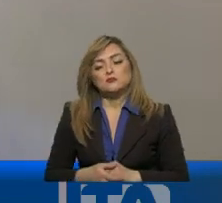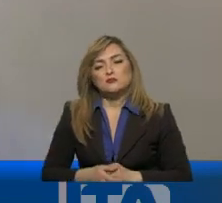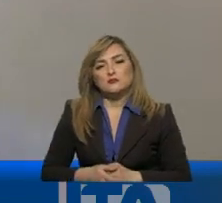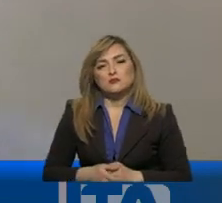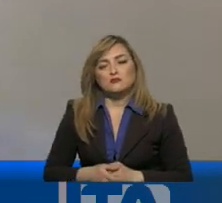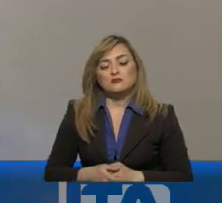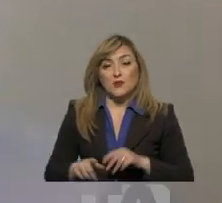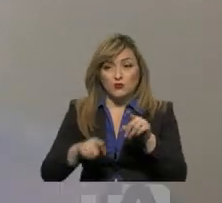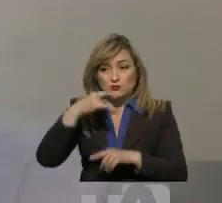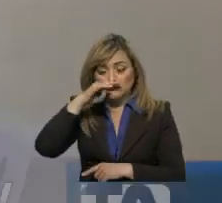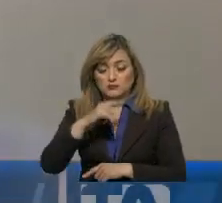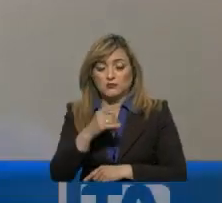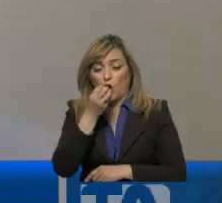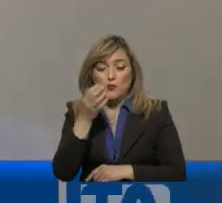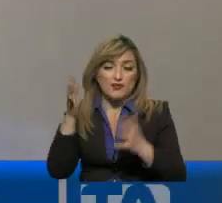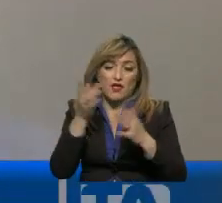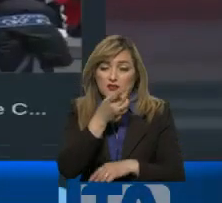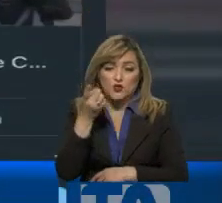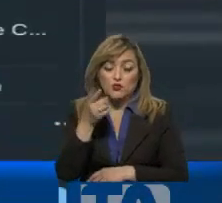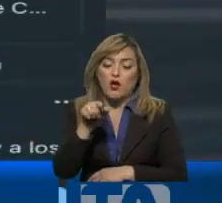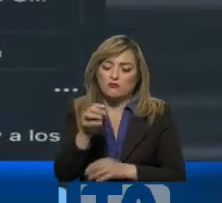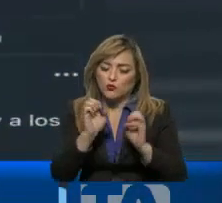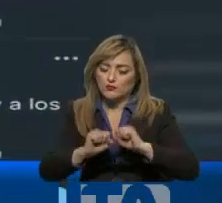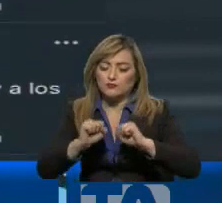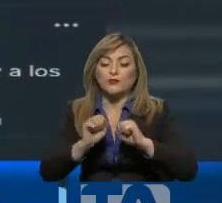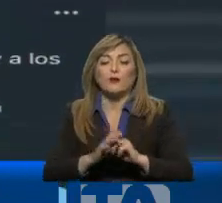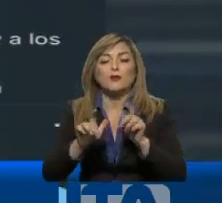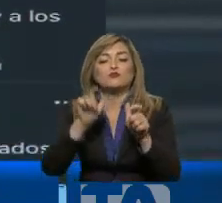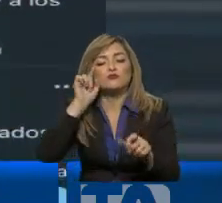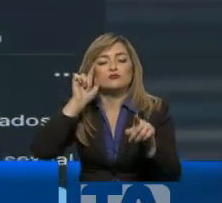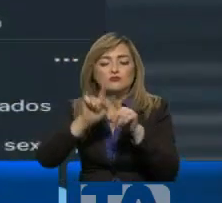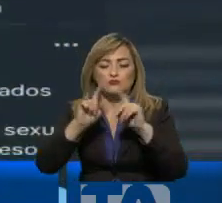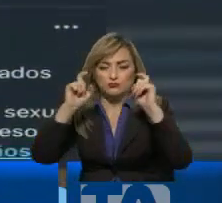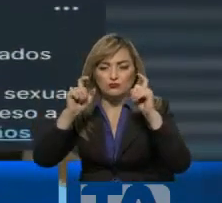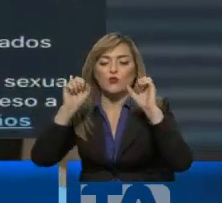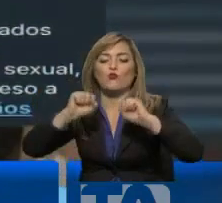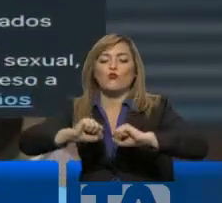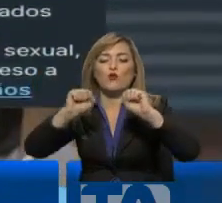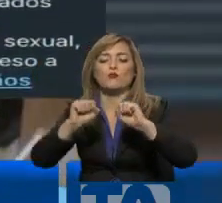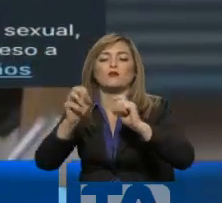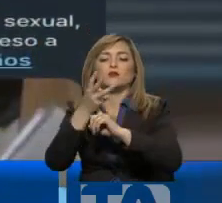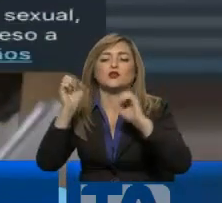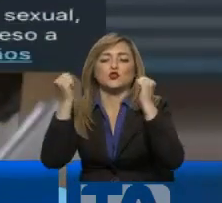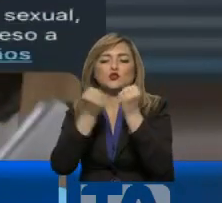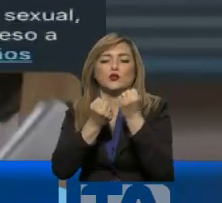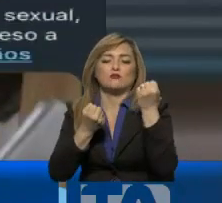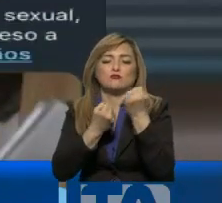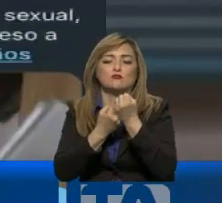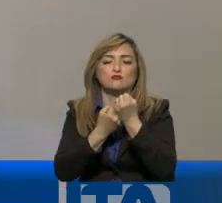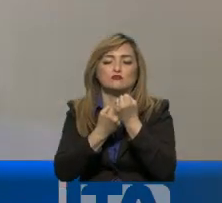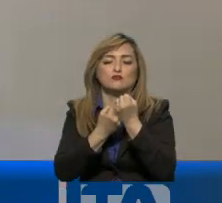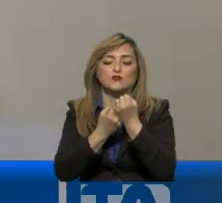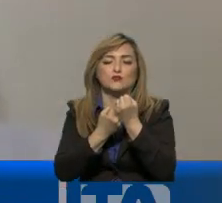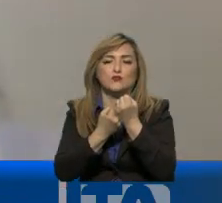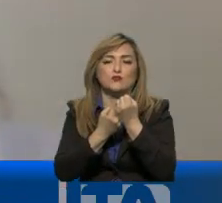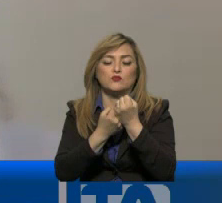de alimentación para muchos niños que carecen de una buena alimentación. Quienes estén de acuerdo con la campaña pueden sumar su apoyo en redes sociales.